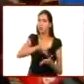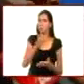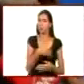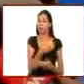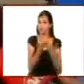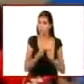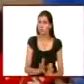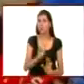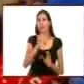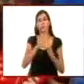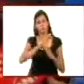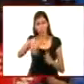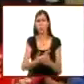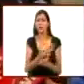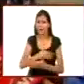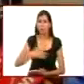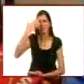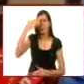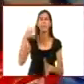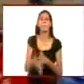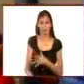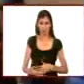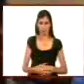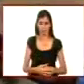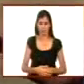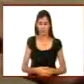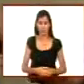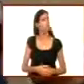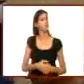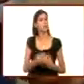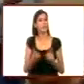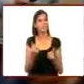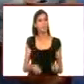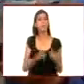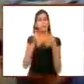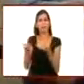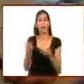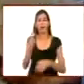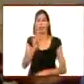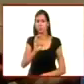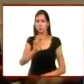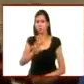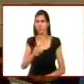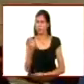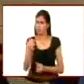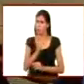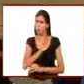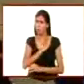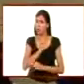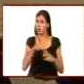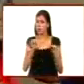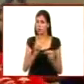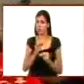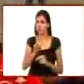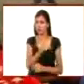pertenecemos a esta casa de estudio queremos estar informados de todo lo que pasa. El presupuesto asignado a la Universidad Central de Venezuela es como el presupuesto de Nicaragua y como el presupuesto de tres